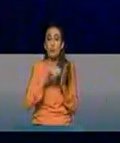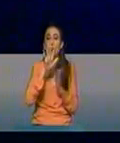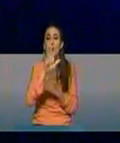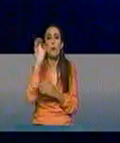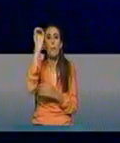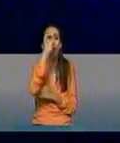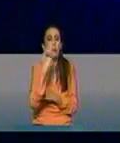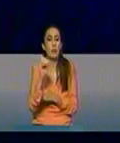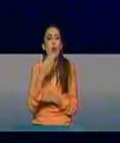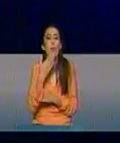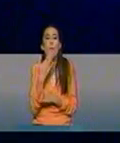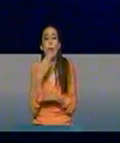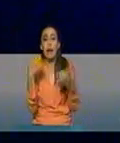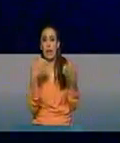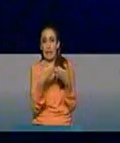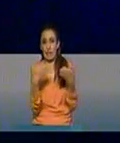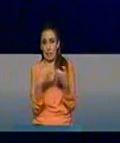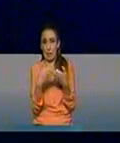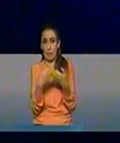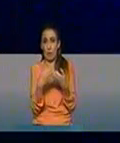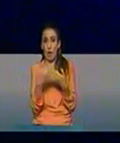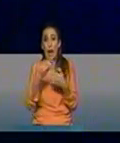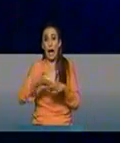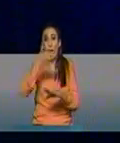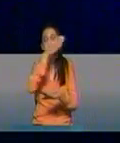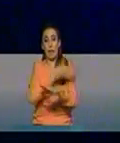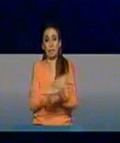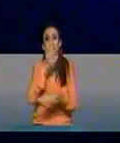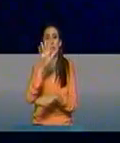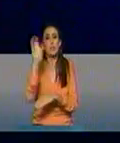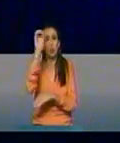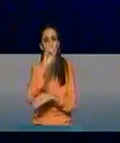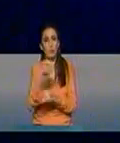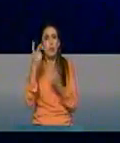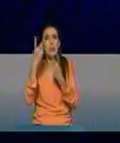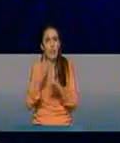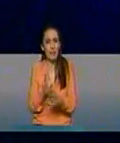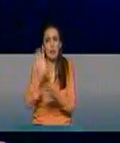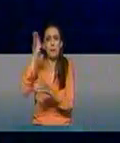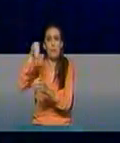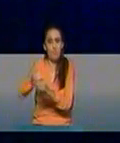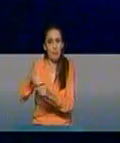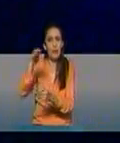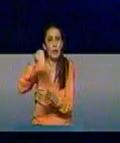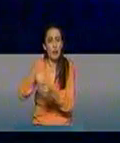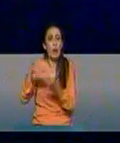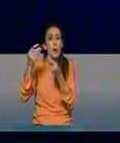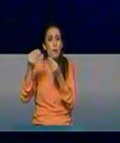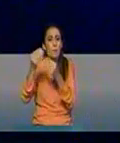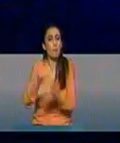insumos y materias primas en vez del 5%, y eso también le va a devolver favorablemente